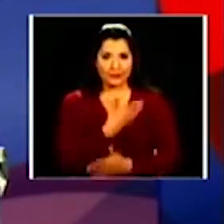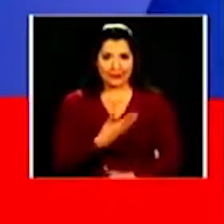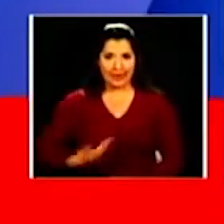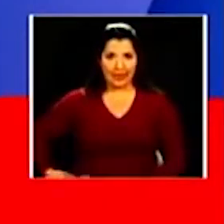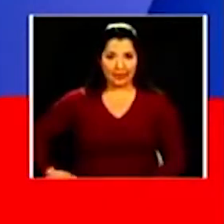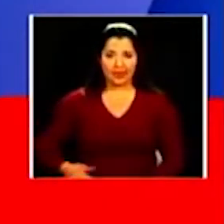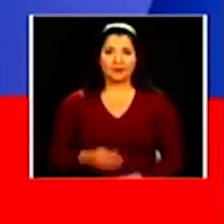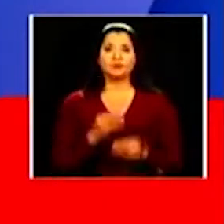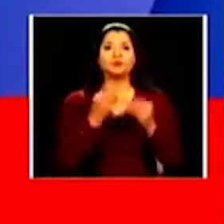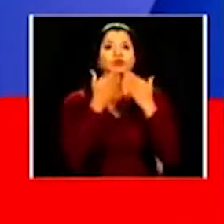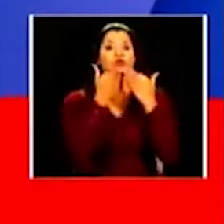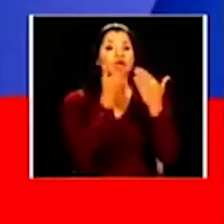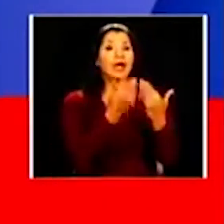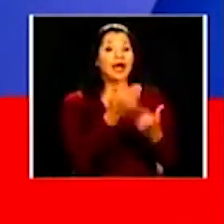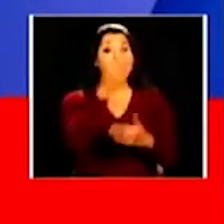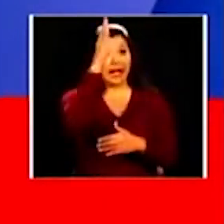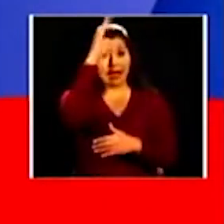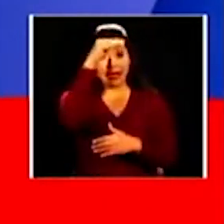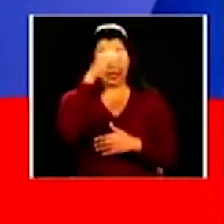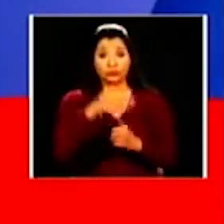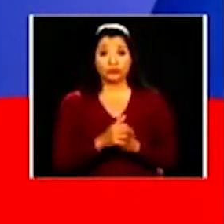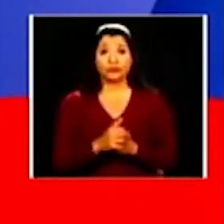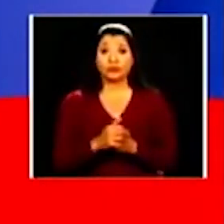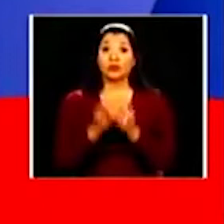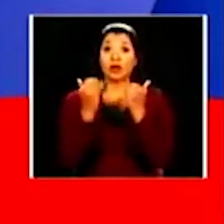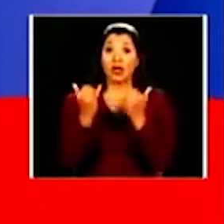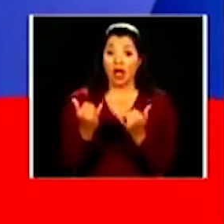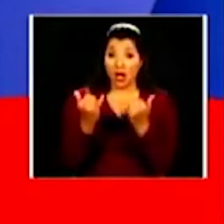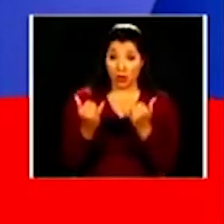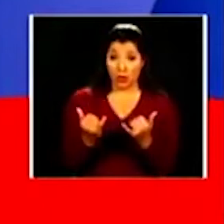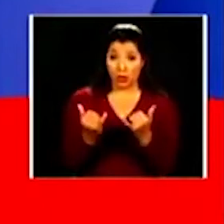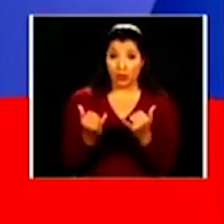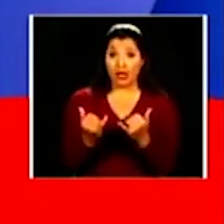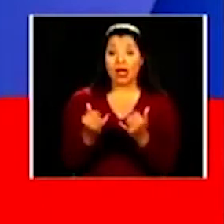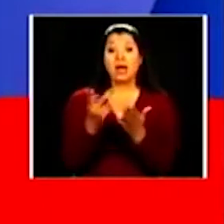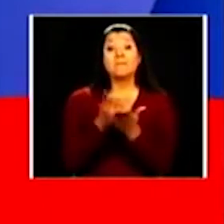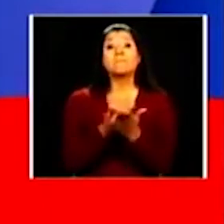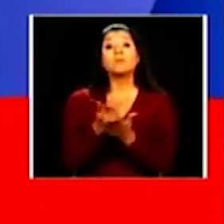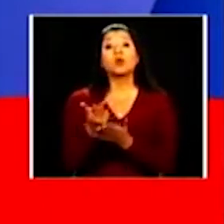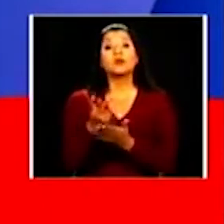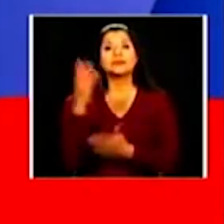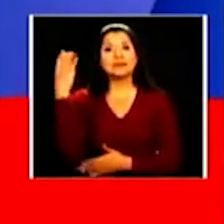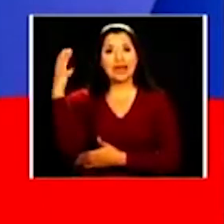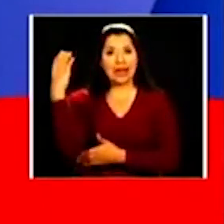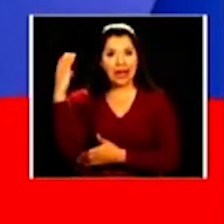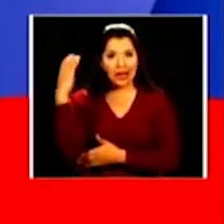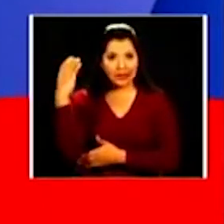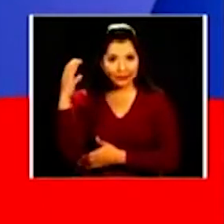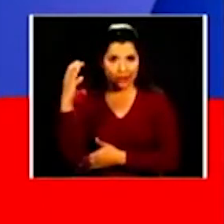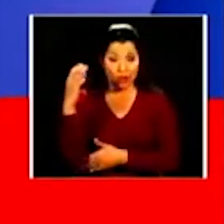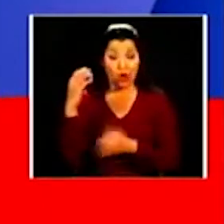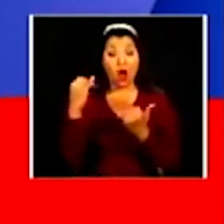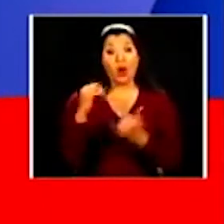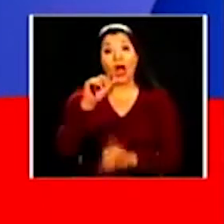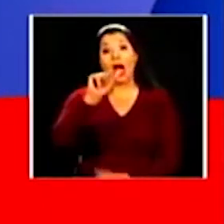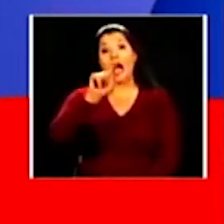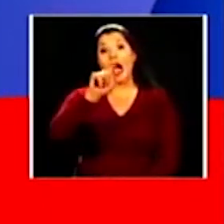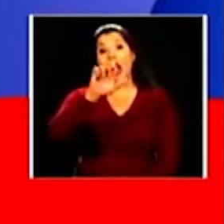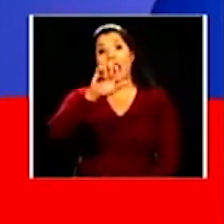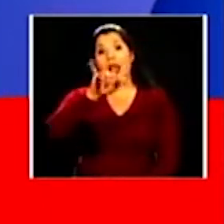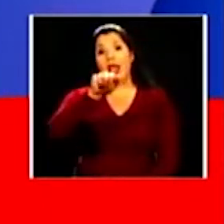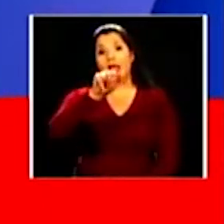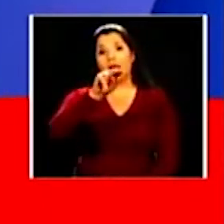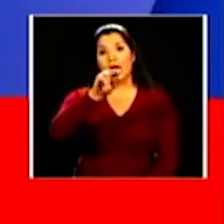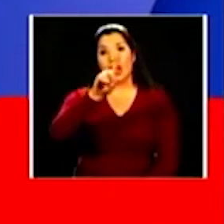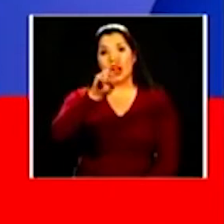Muchas gracias, don Carlos. Es ahora el turno de la provincia de Cartago. Desde allá, don Alejandro Gómez les formula a ambos la